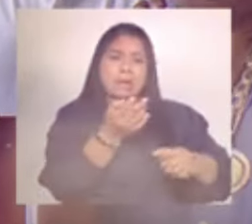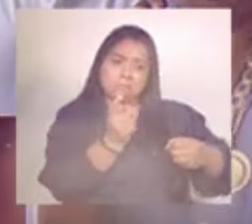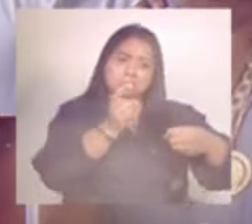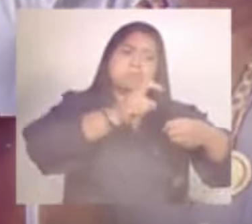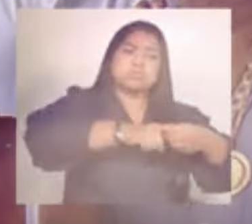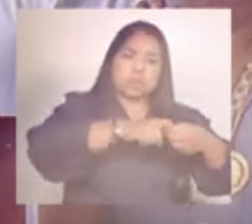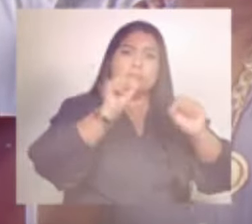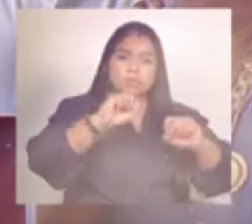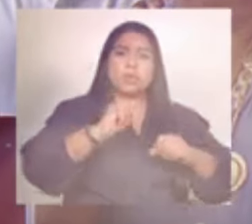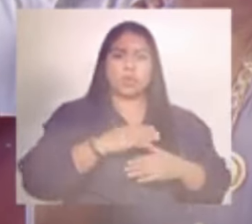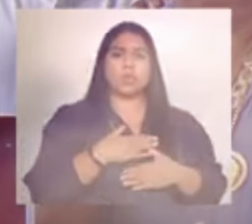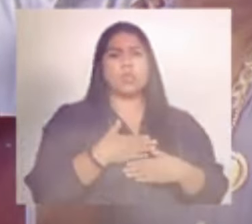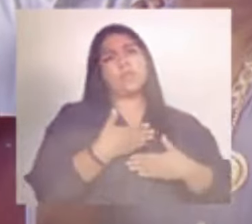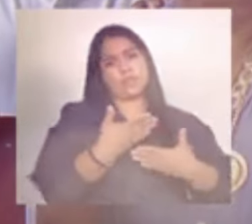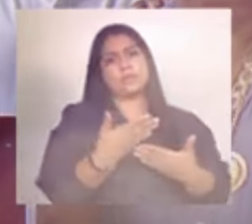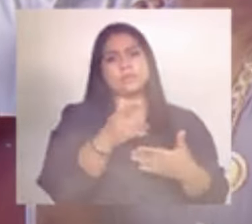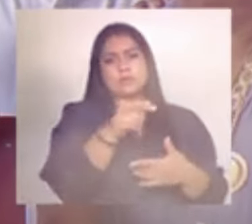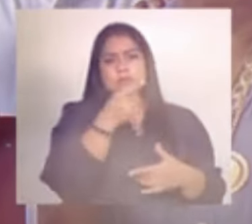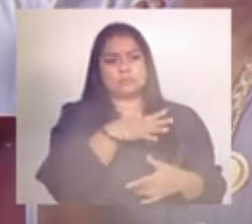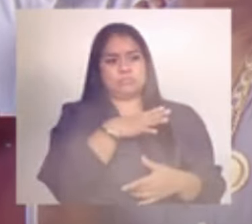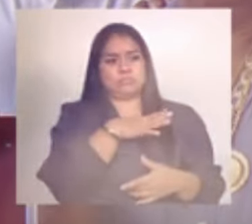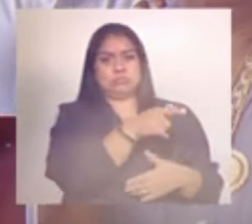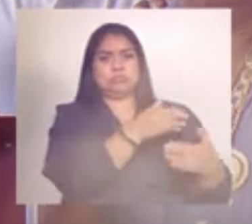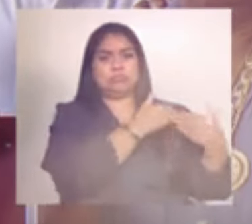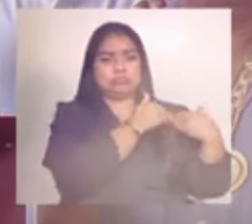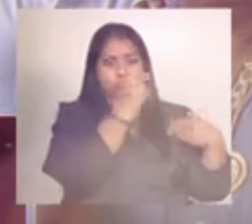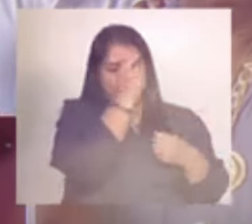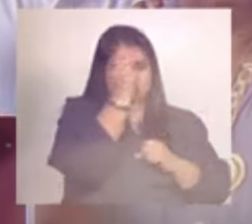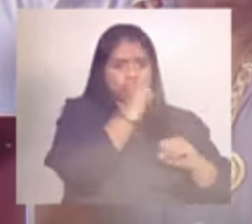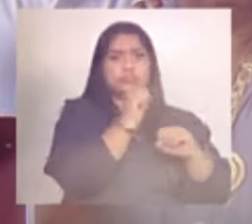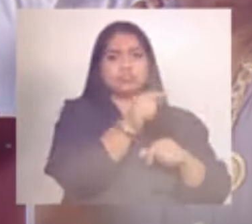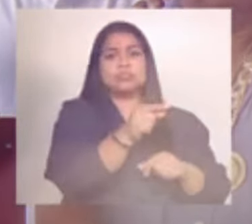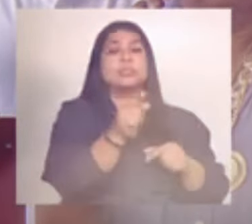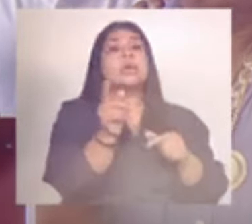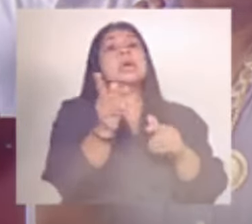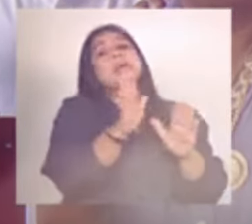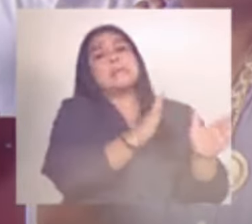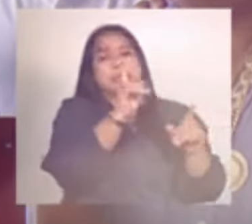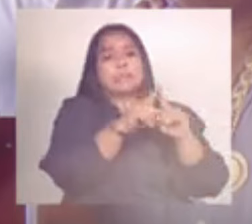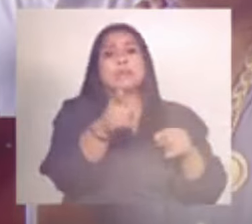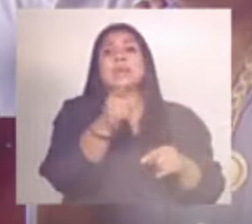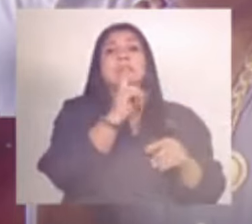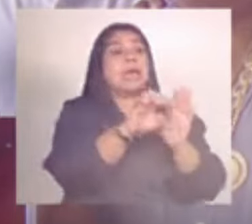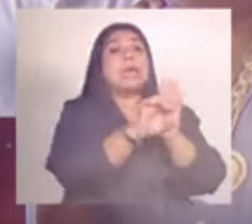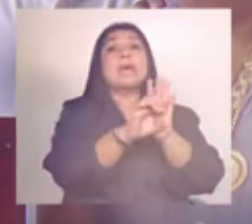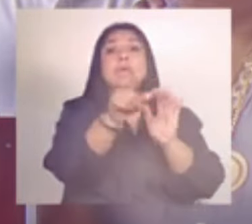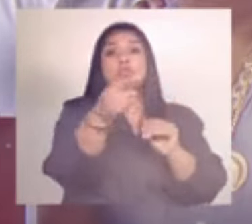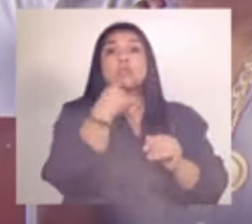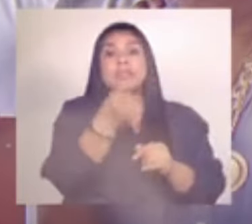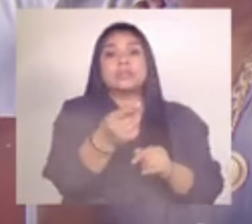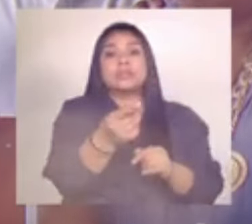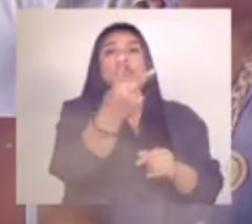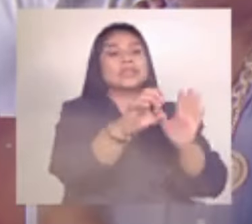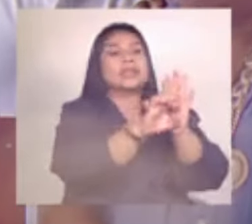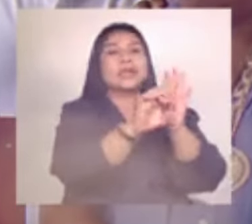depositario de la confianza que implica ese cargo. Y el mejor ejemplo me lo ha dado usted. Me ha dado dos